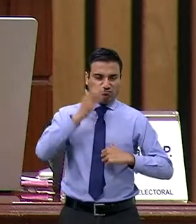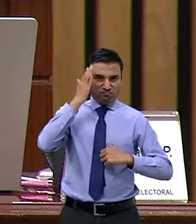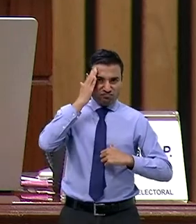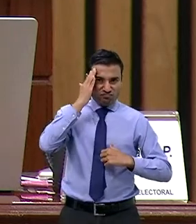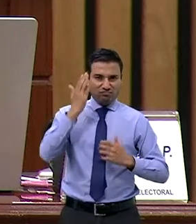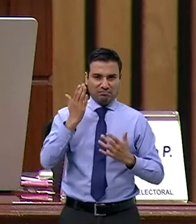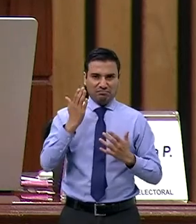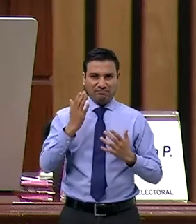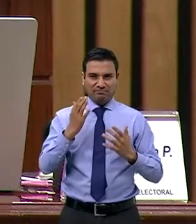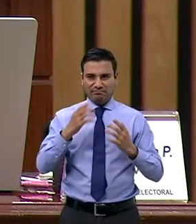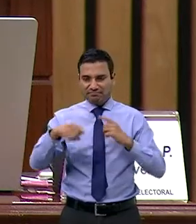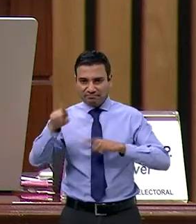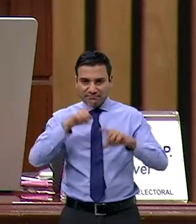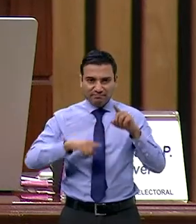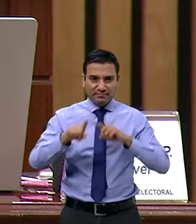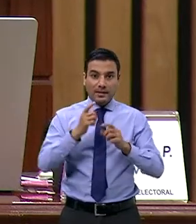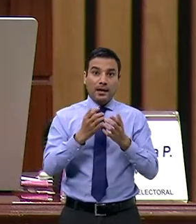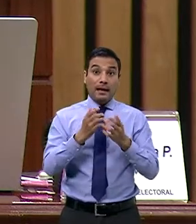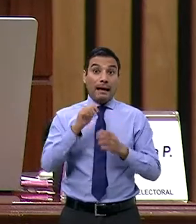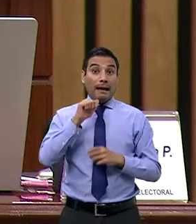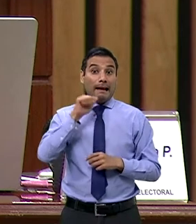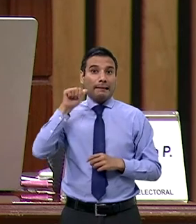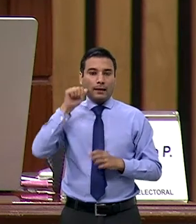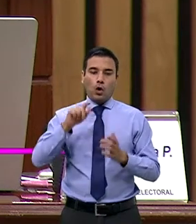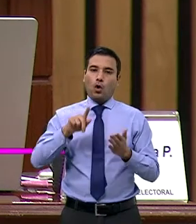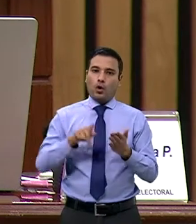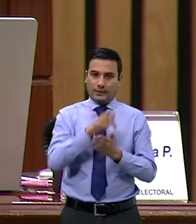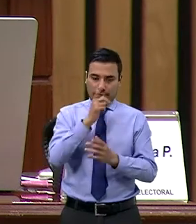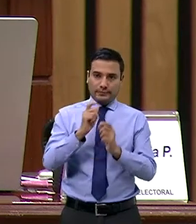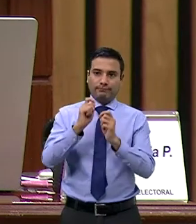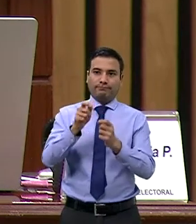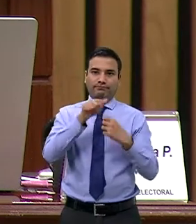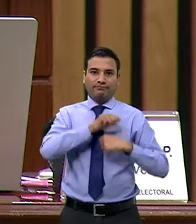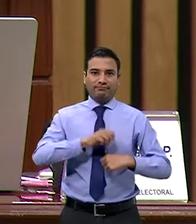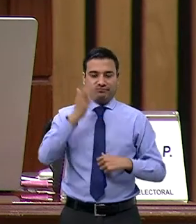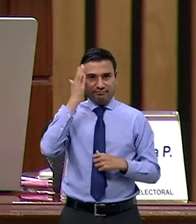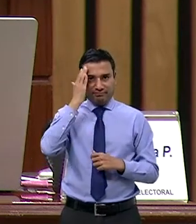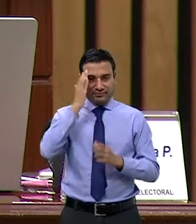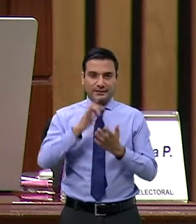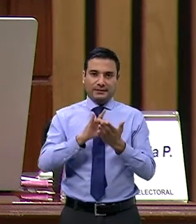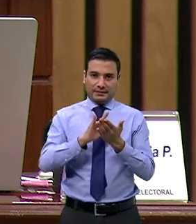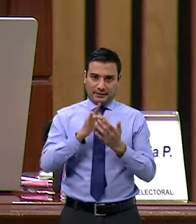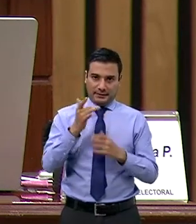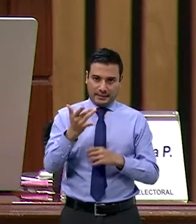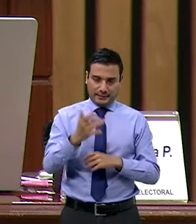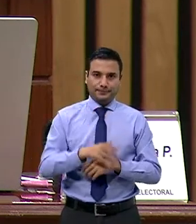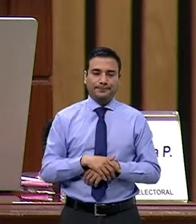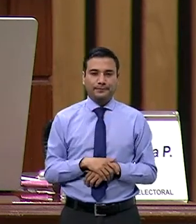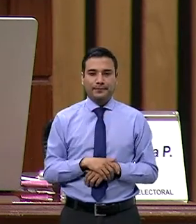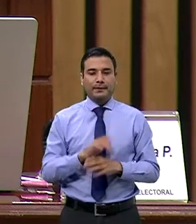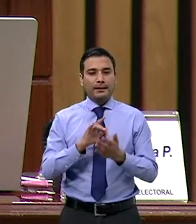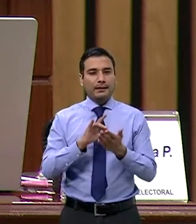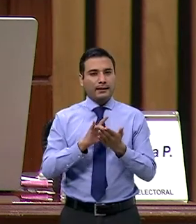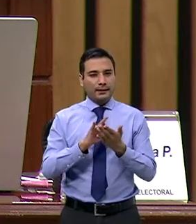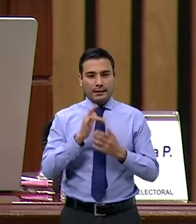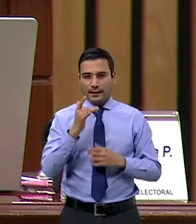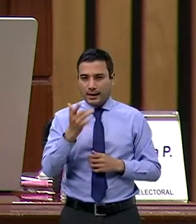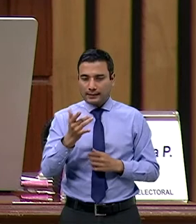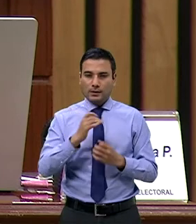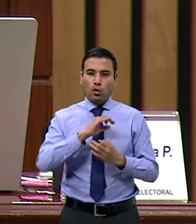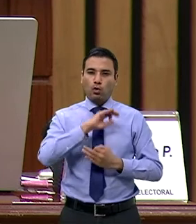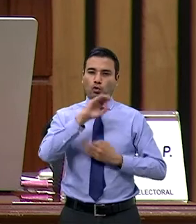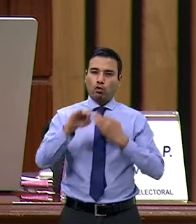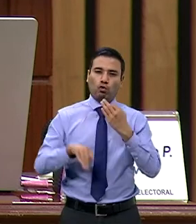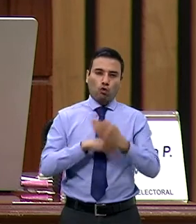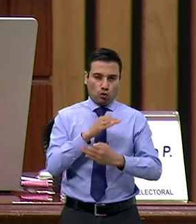actividades como parte del funcionariado de las mesas receptoras de consulta popular gracias reiteradas a todas y todos por dedicar su